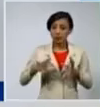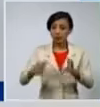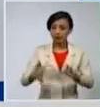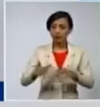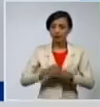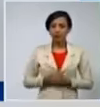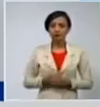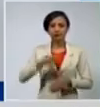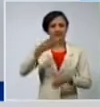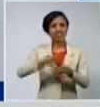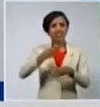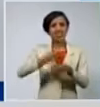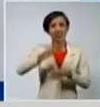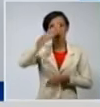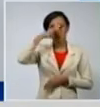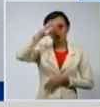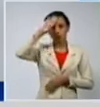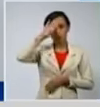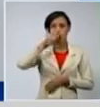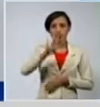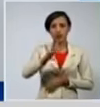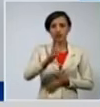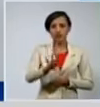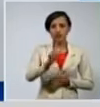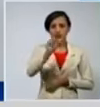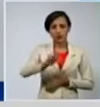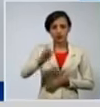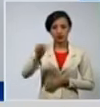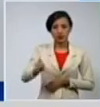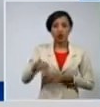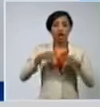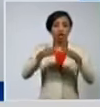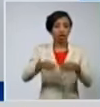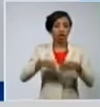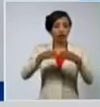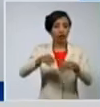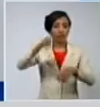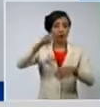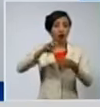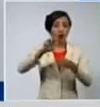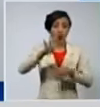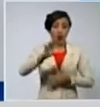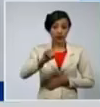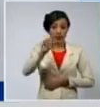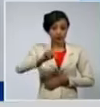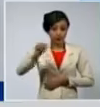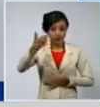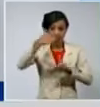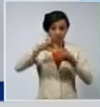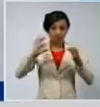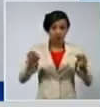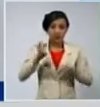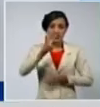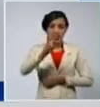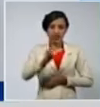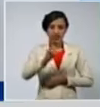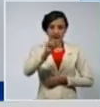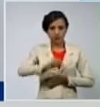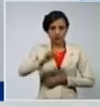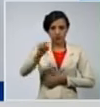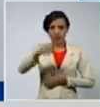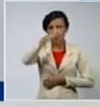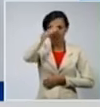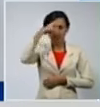Santiago de Cuba 45, Granma 40, Artemisa 30, Santi